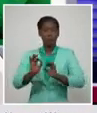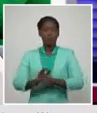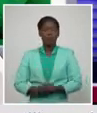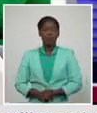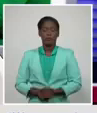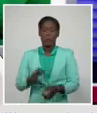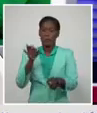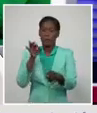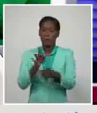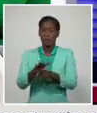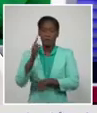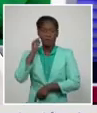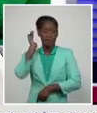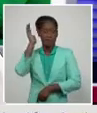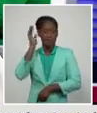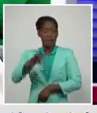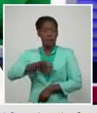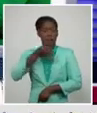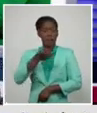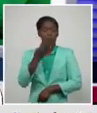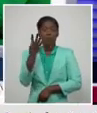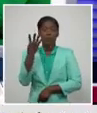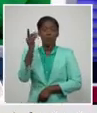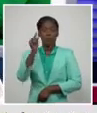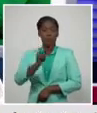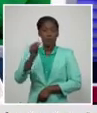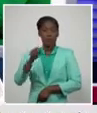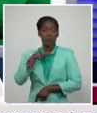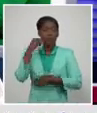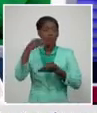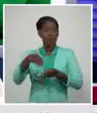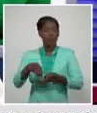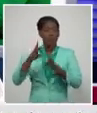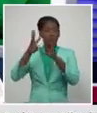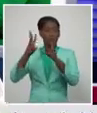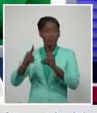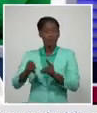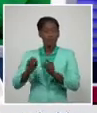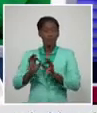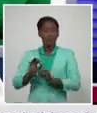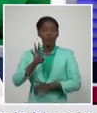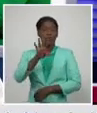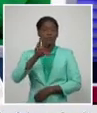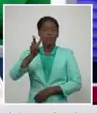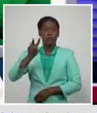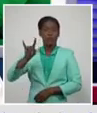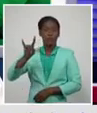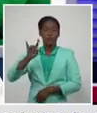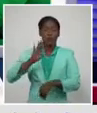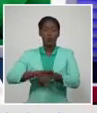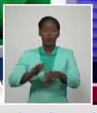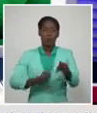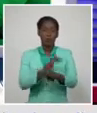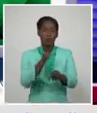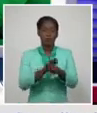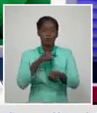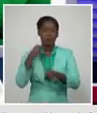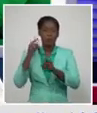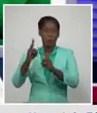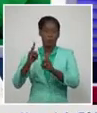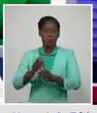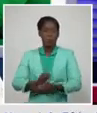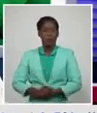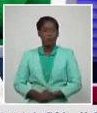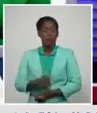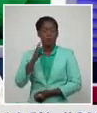ya se acumulan 429 personas que han fallecido con la enfermedad. Letalidad inferior